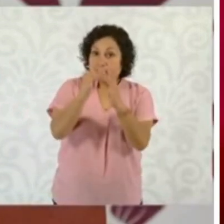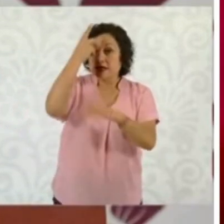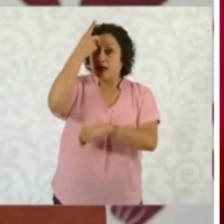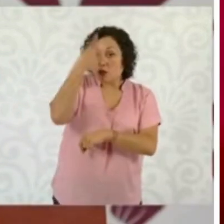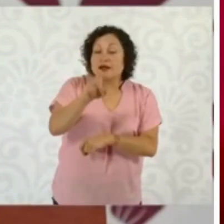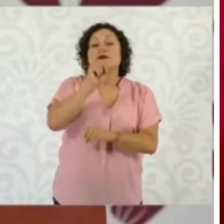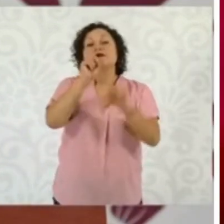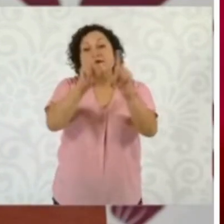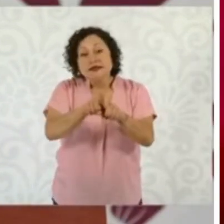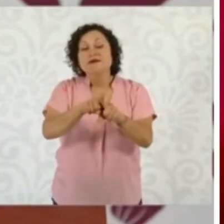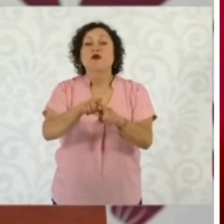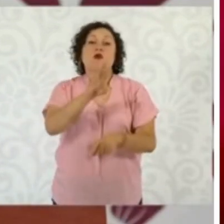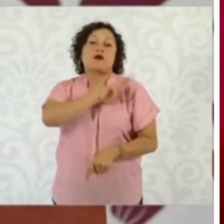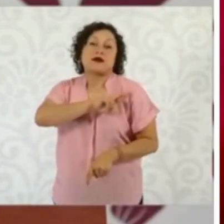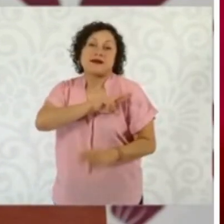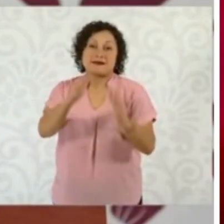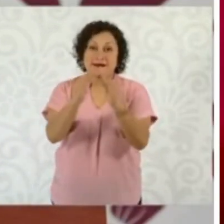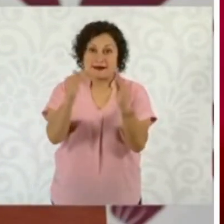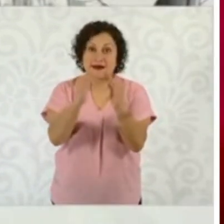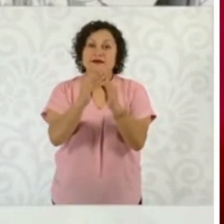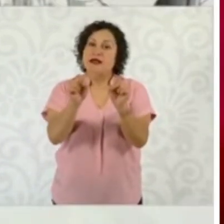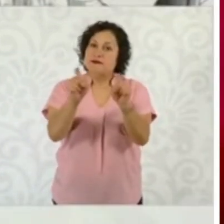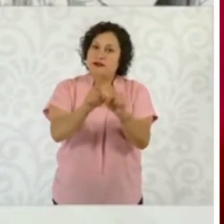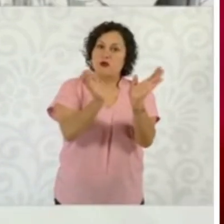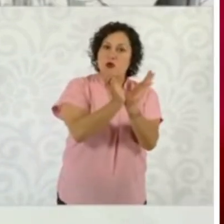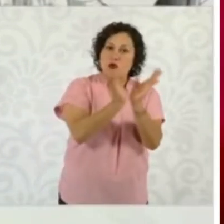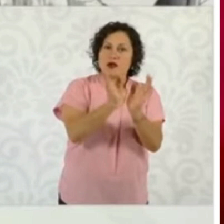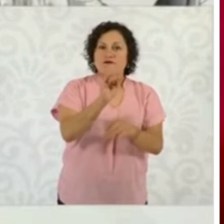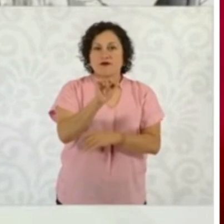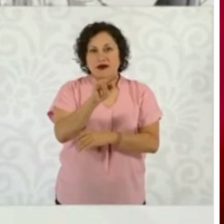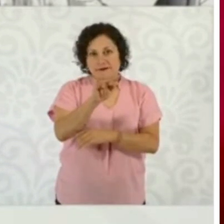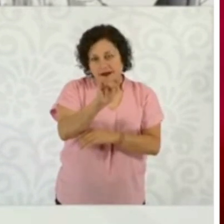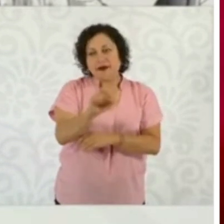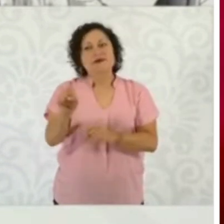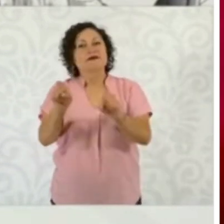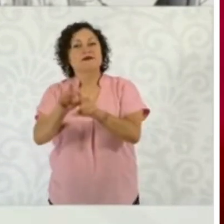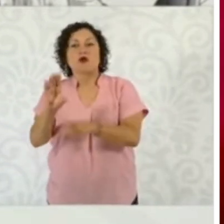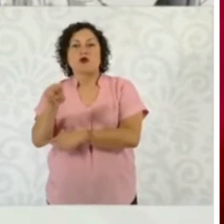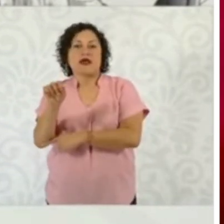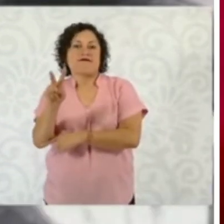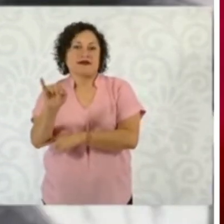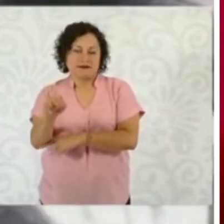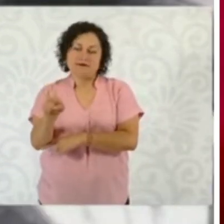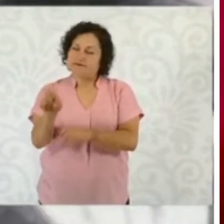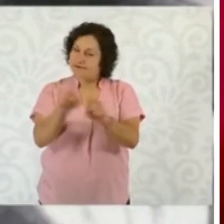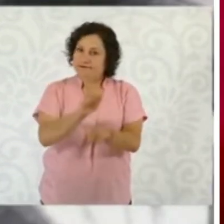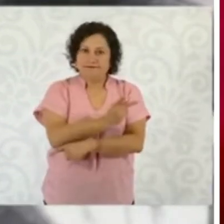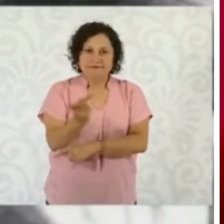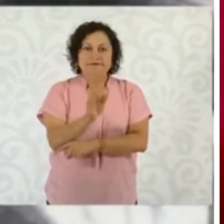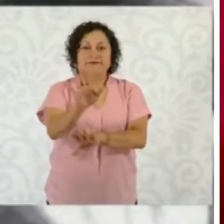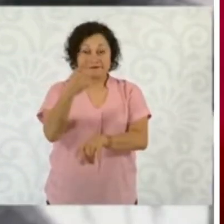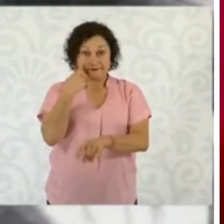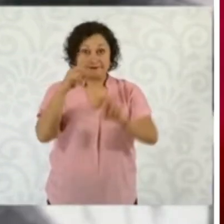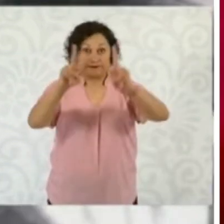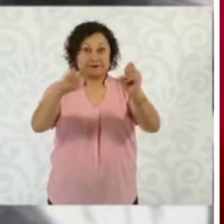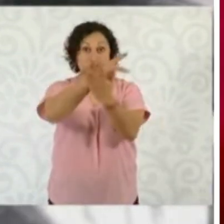vez, tanto del Infonavit como de la CONAVI, de la Comisión Nacional de Vivienda. El Programa Nacional de Vivienda son